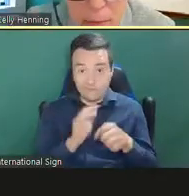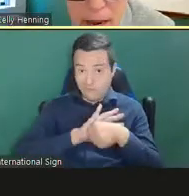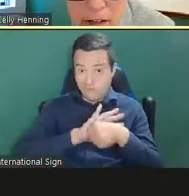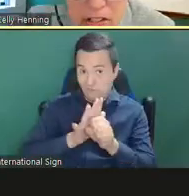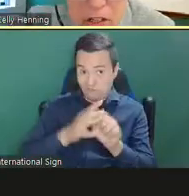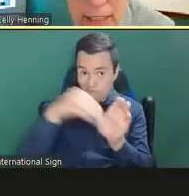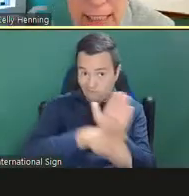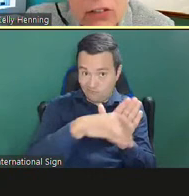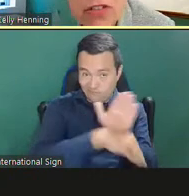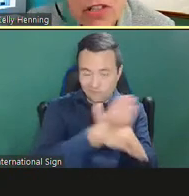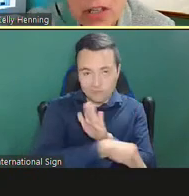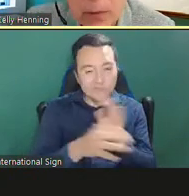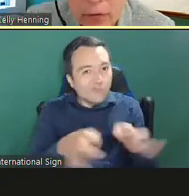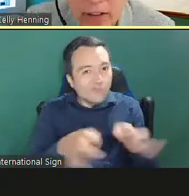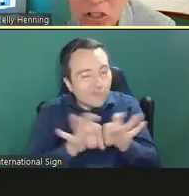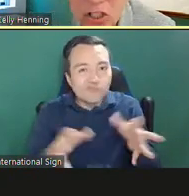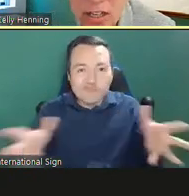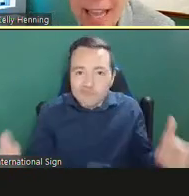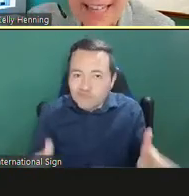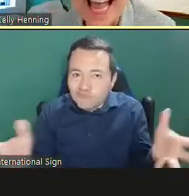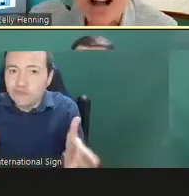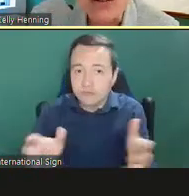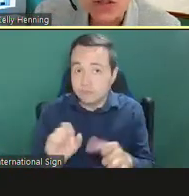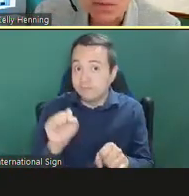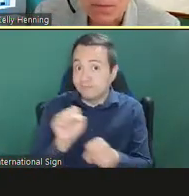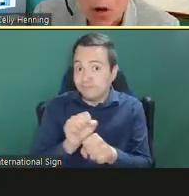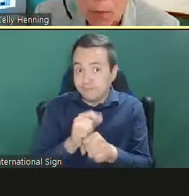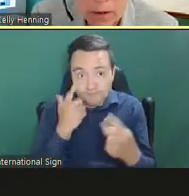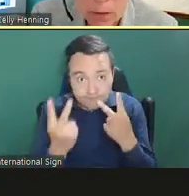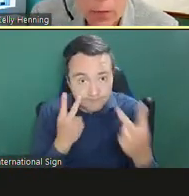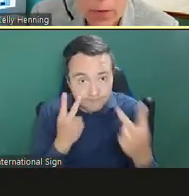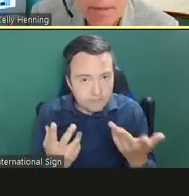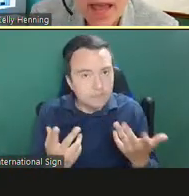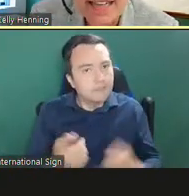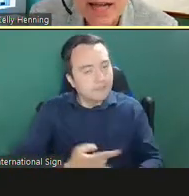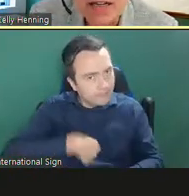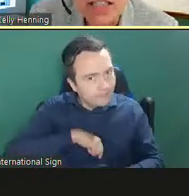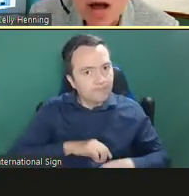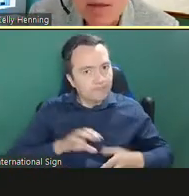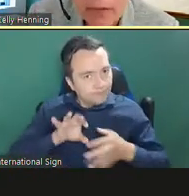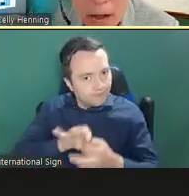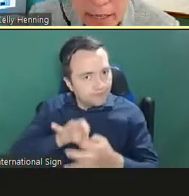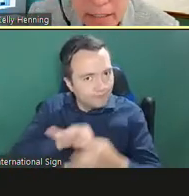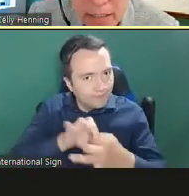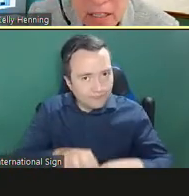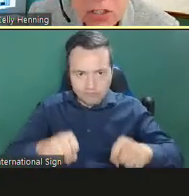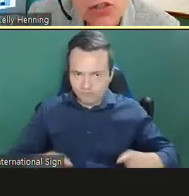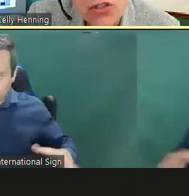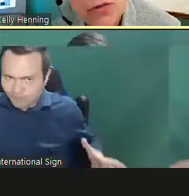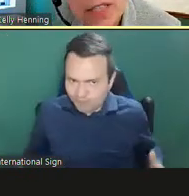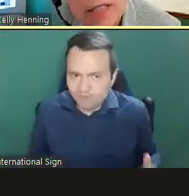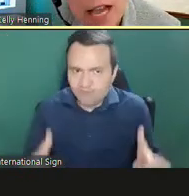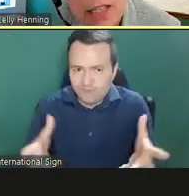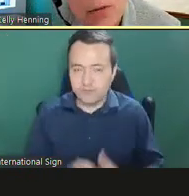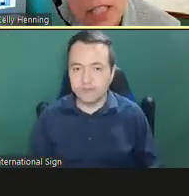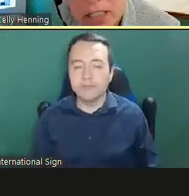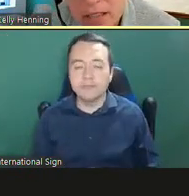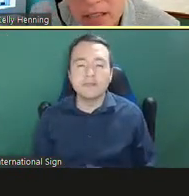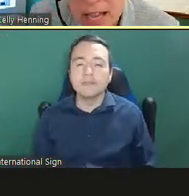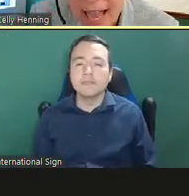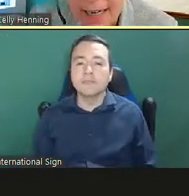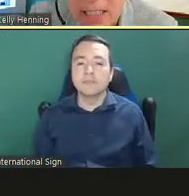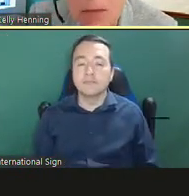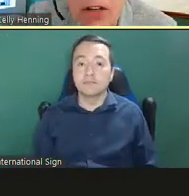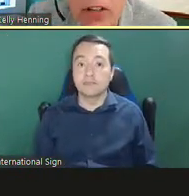sobre trabajo es una manera en que todos podemos ganar la región de las